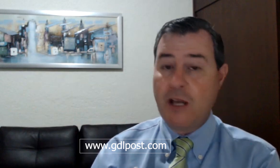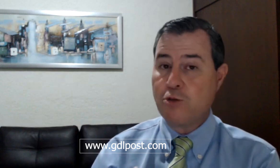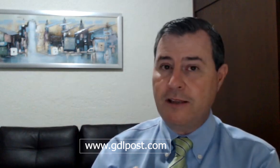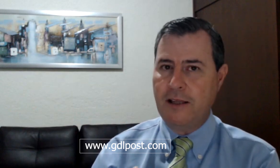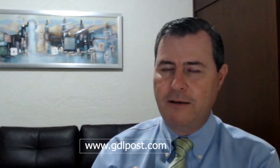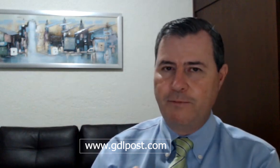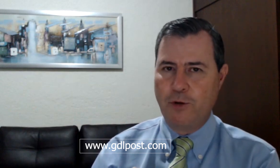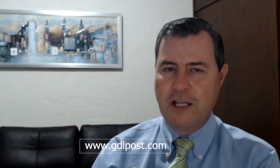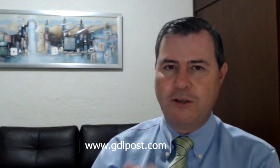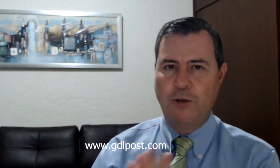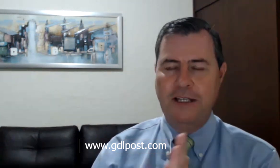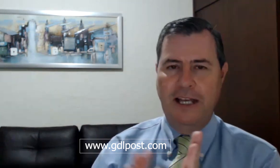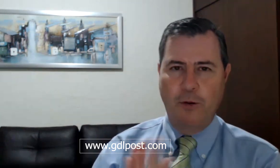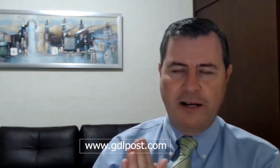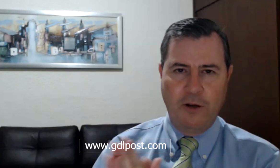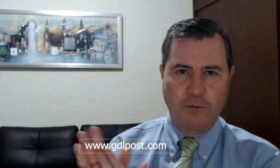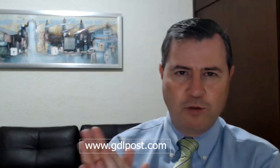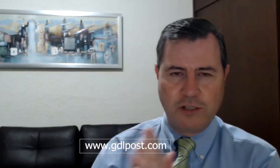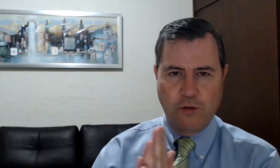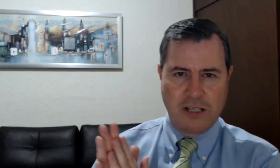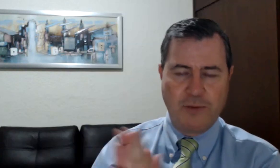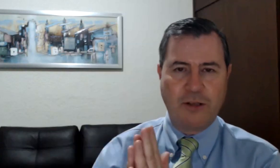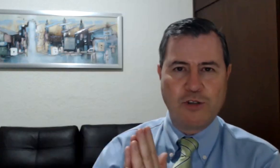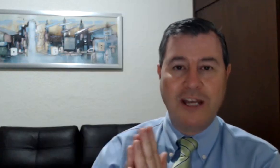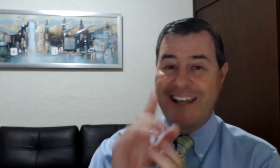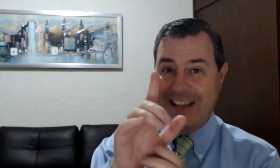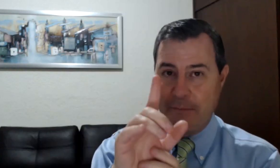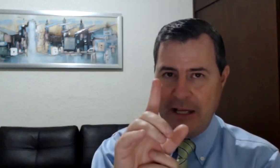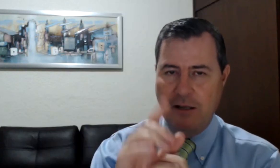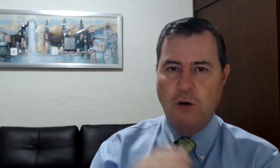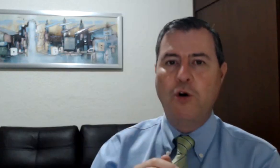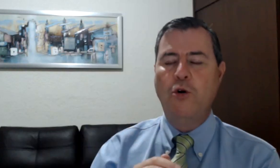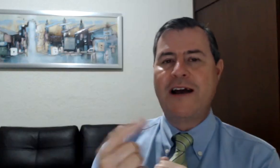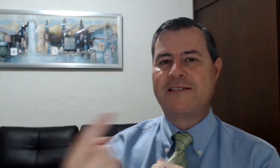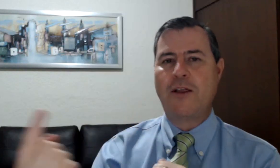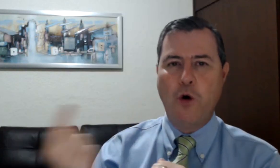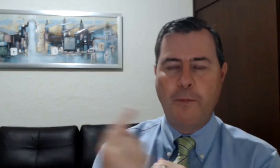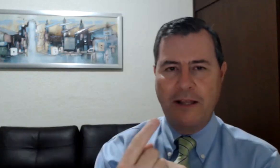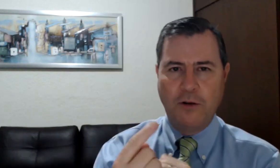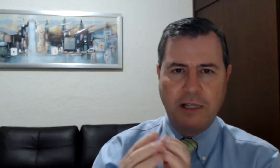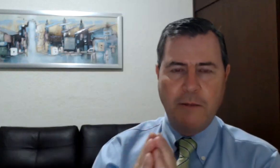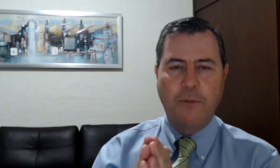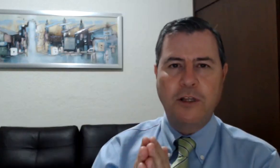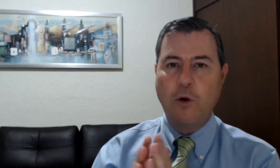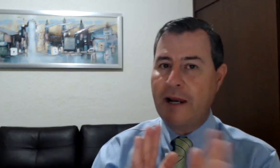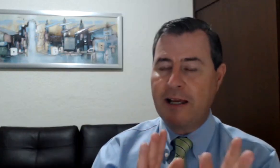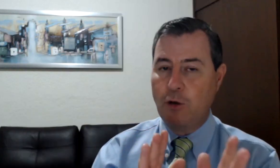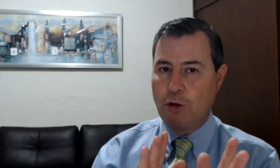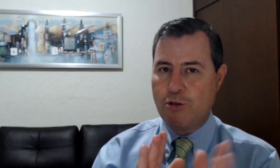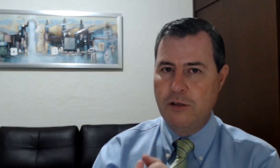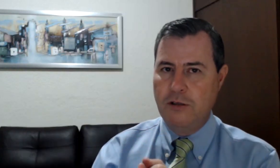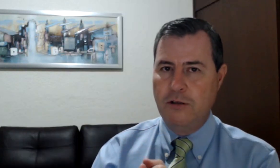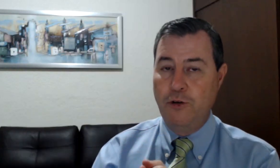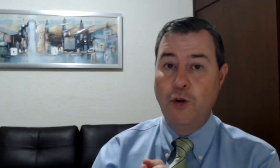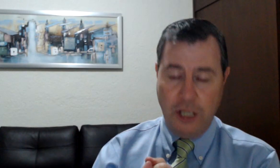Muy ausente, por cierto, el gobernador en muchos de estos aspectos, que también, ojo, ha estado operando en el tema político para que